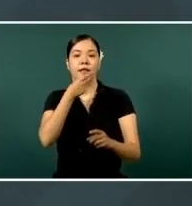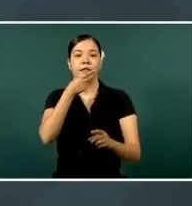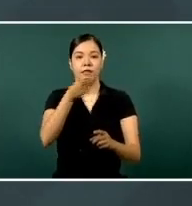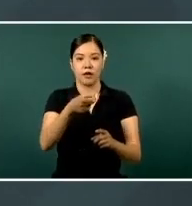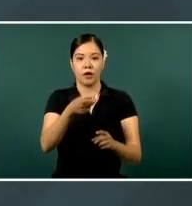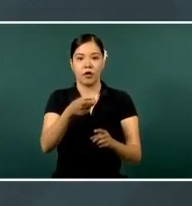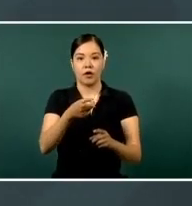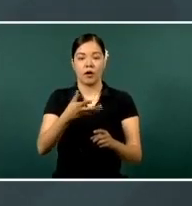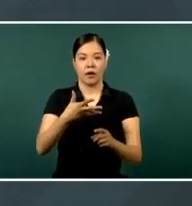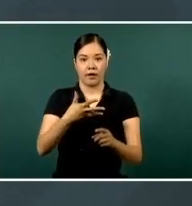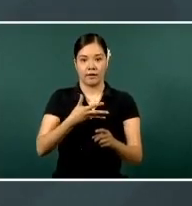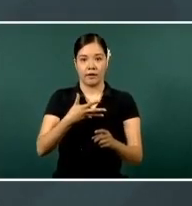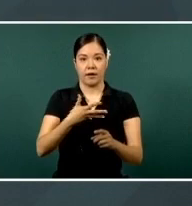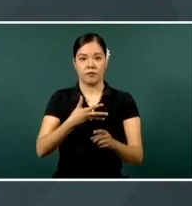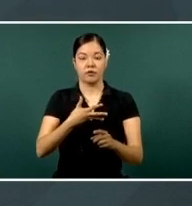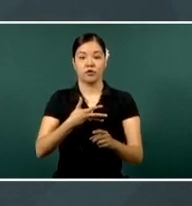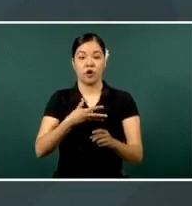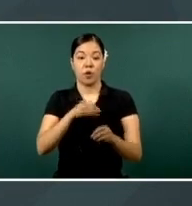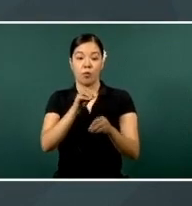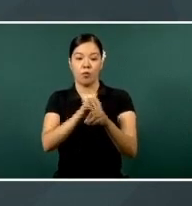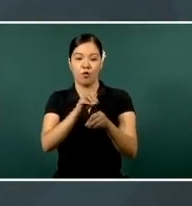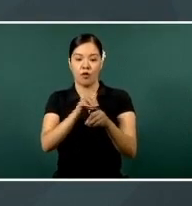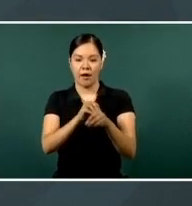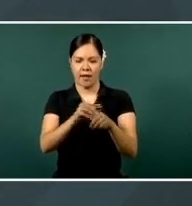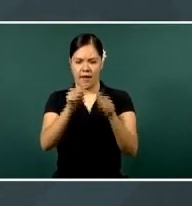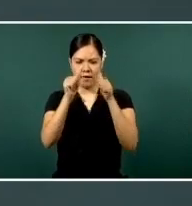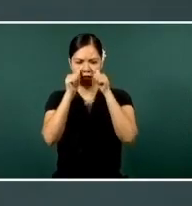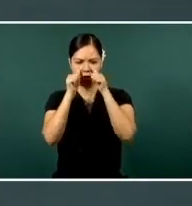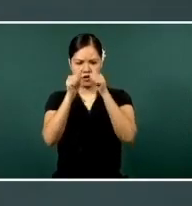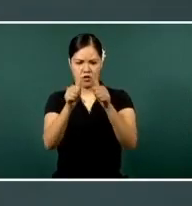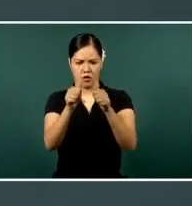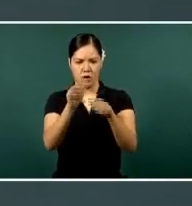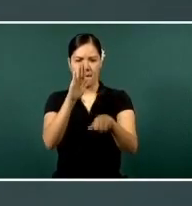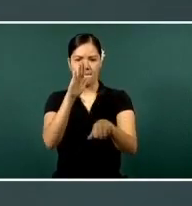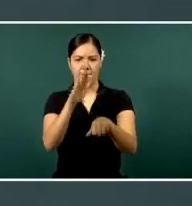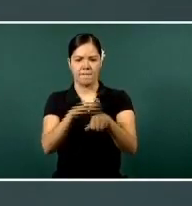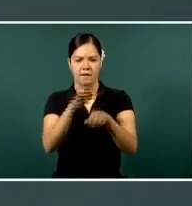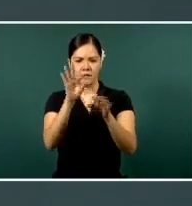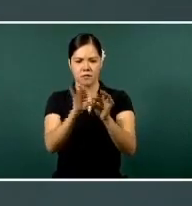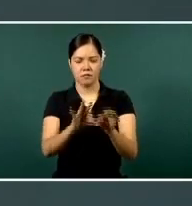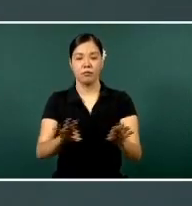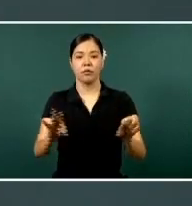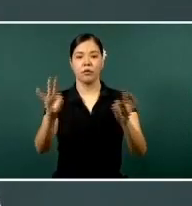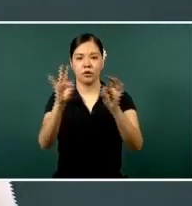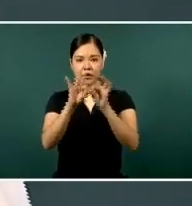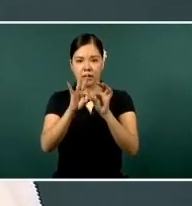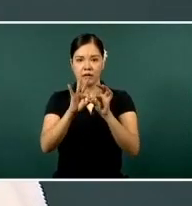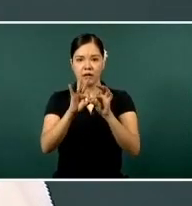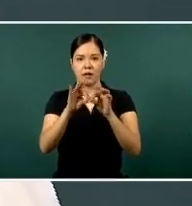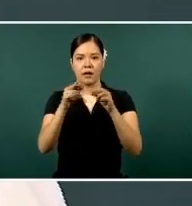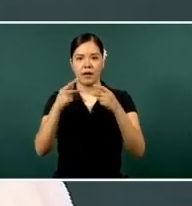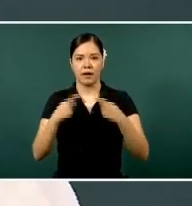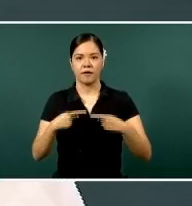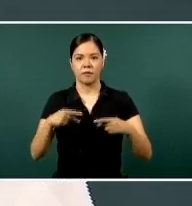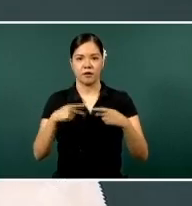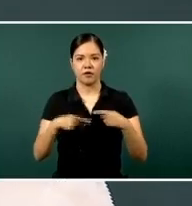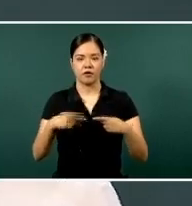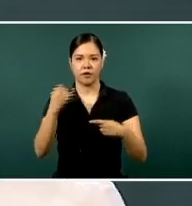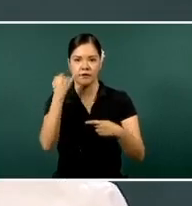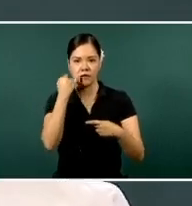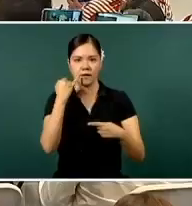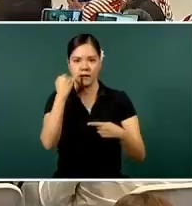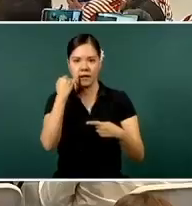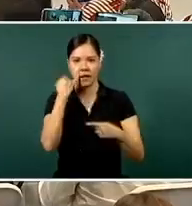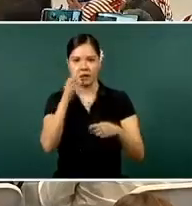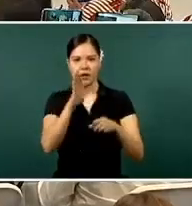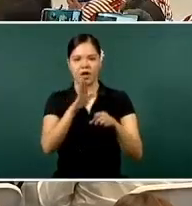una atención preferencial a nuestros pueblos y a nuestras comunidades. En este proceso